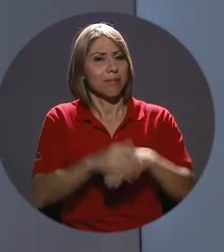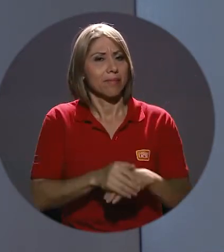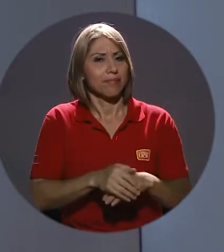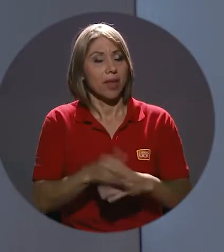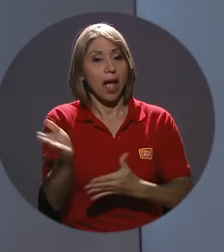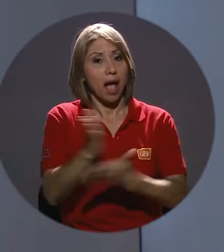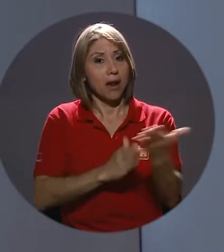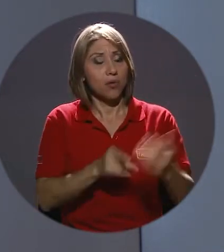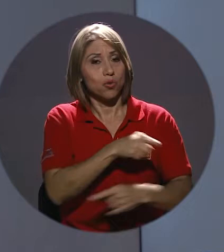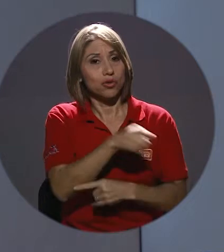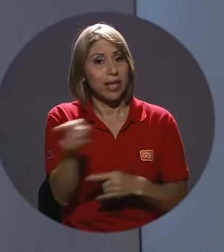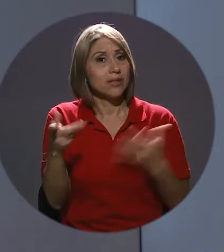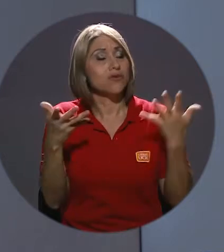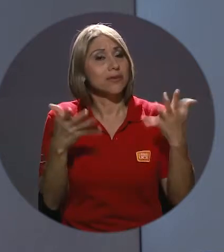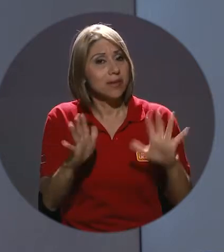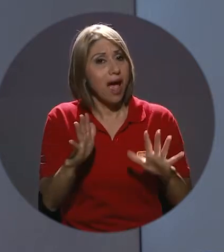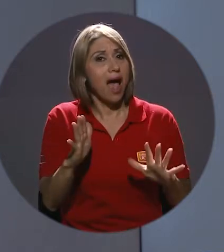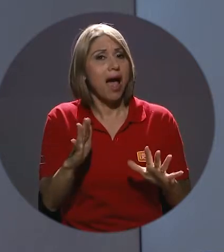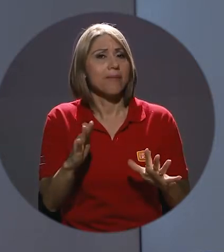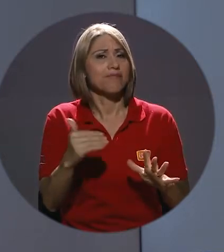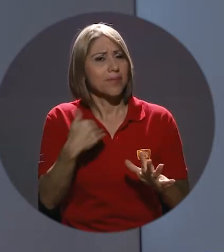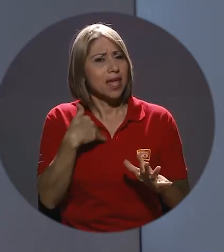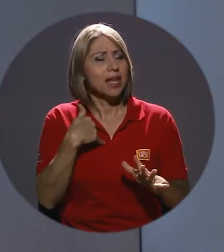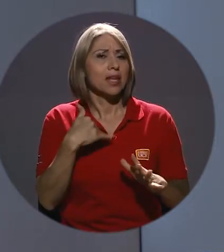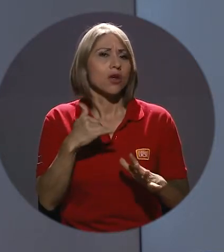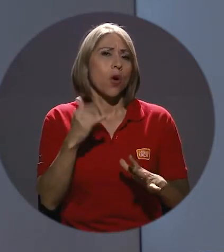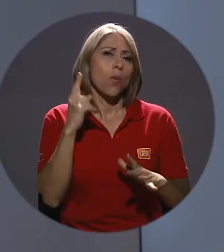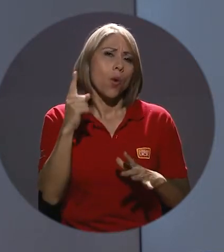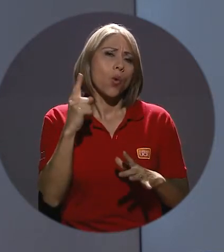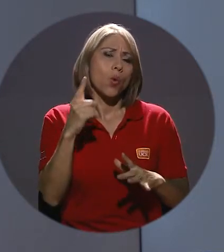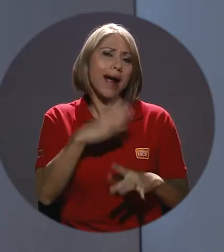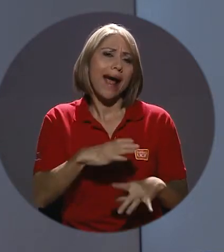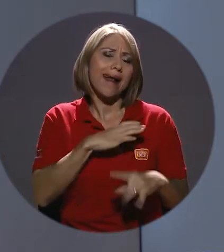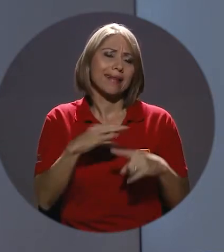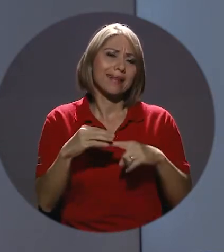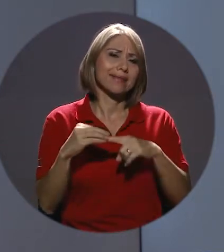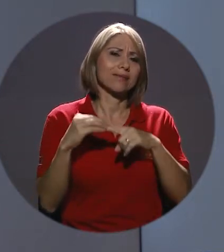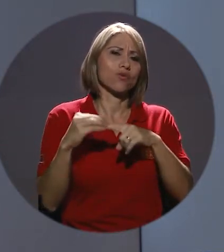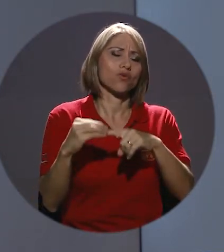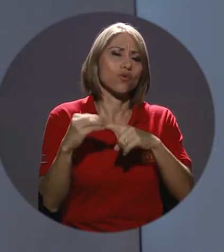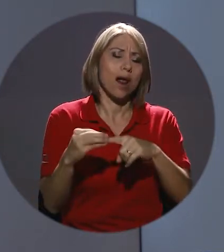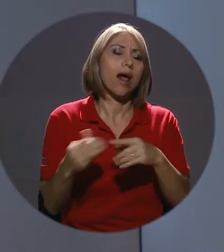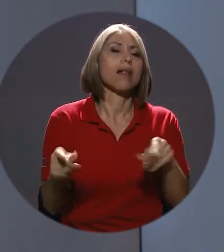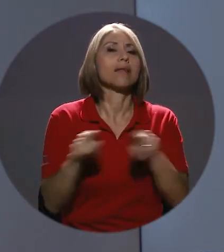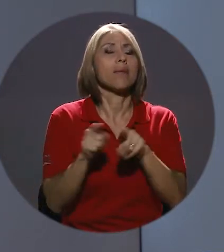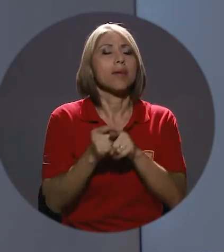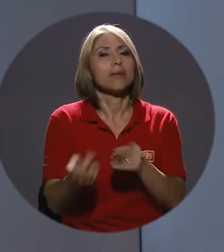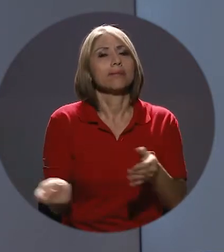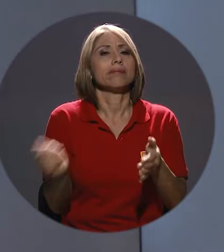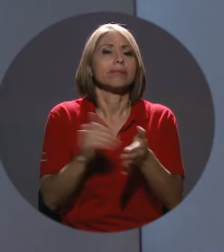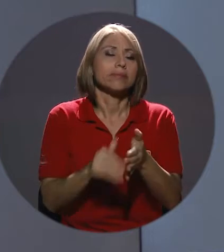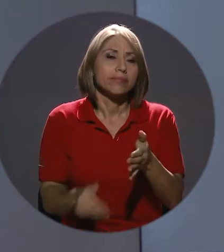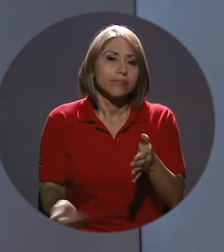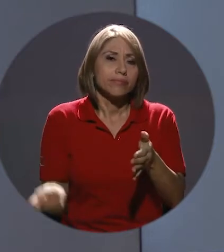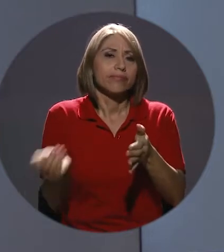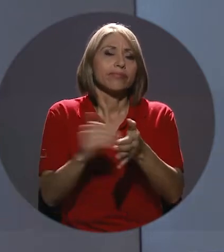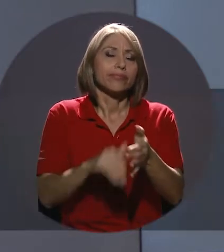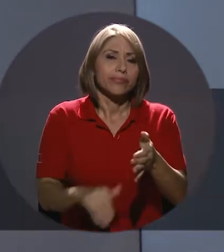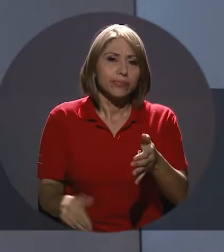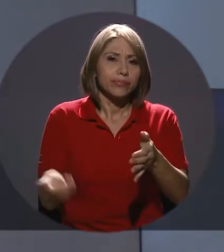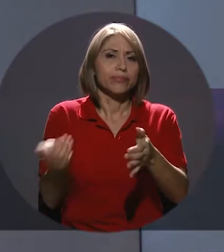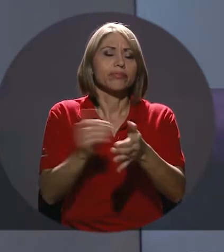dice, algunos de ellos ya tienen un carácter como estructural, ¿verdad? Además de una reiteración de una serie